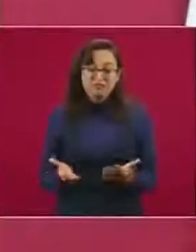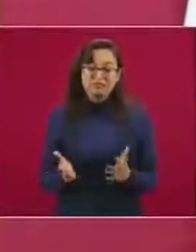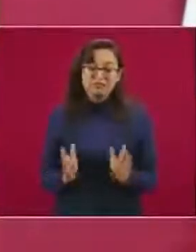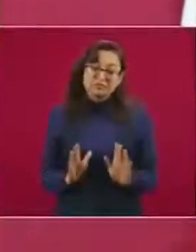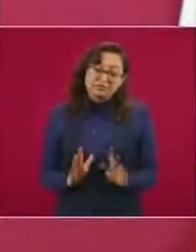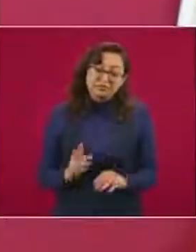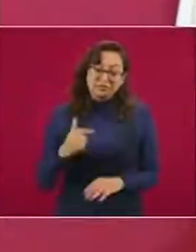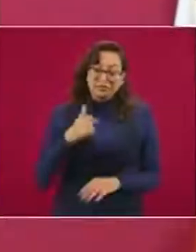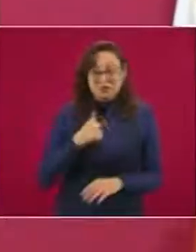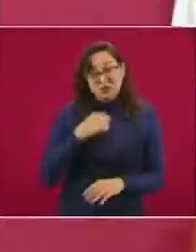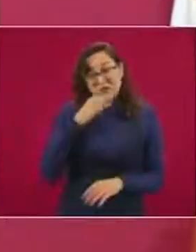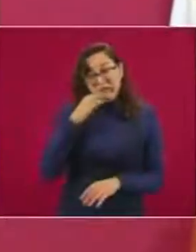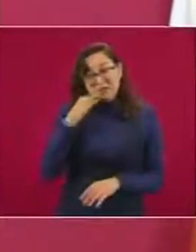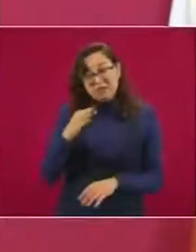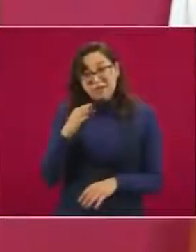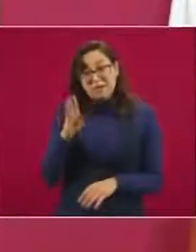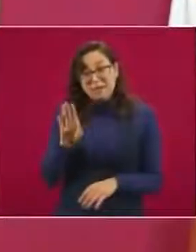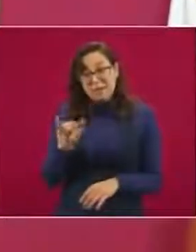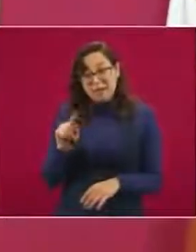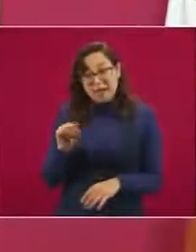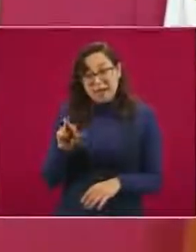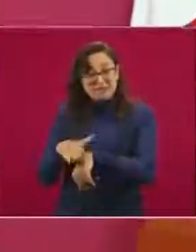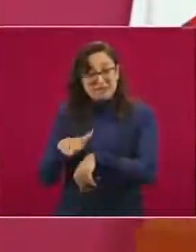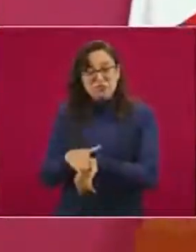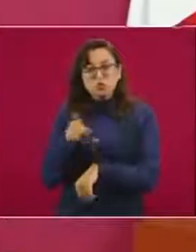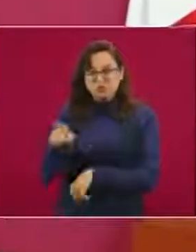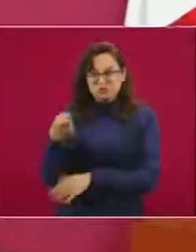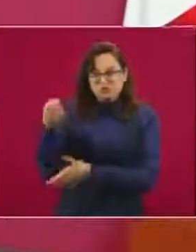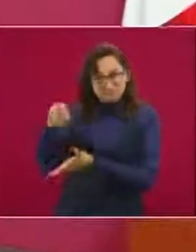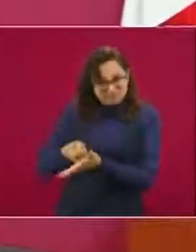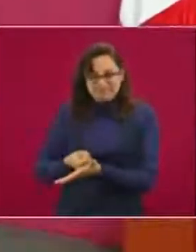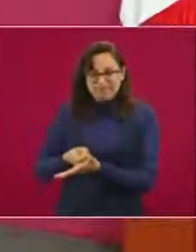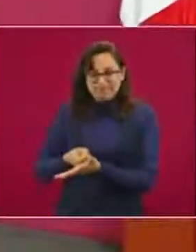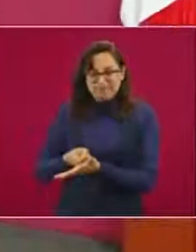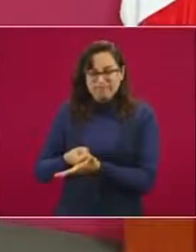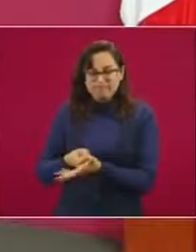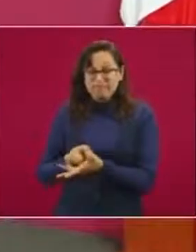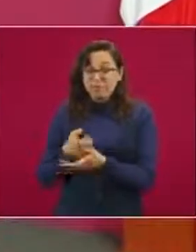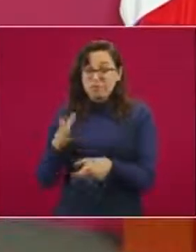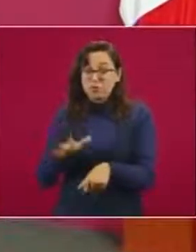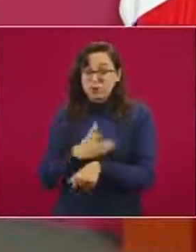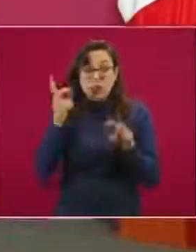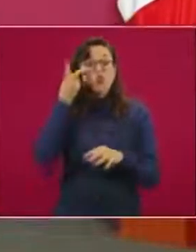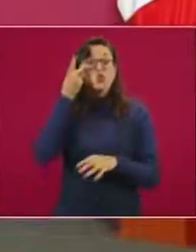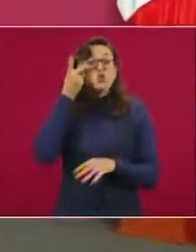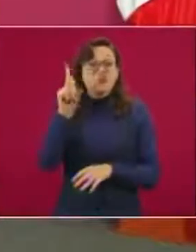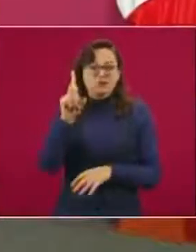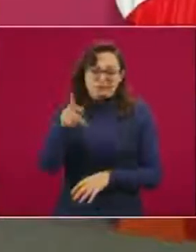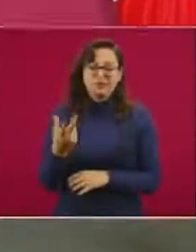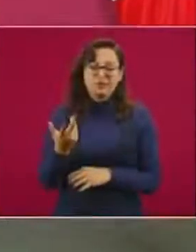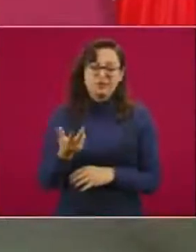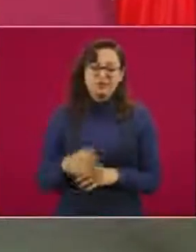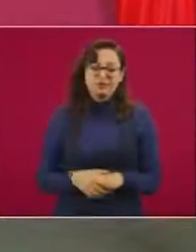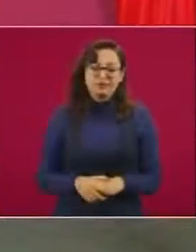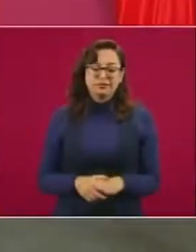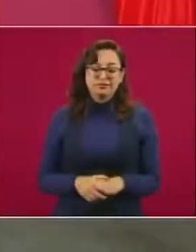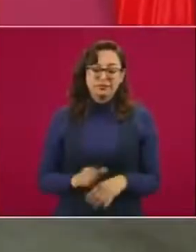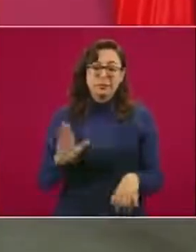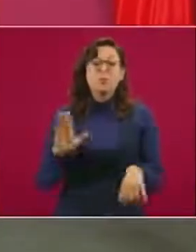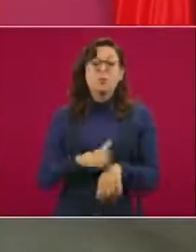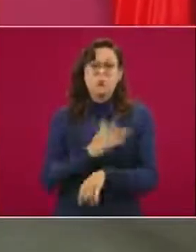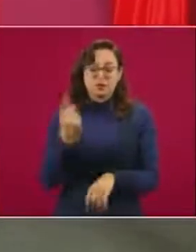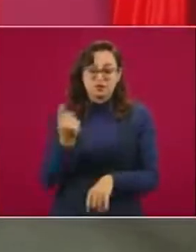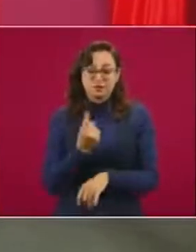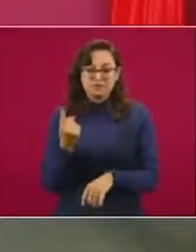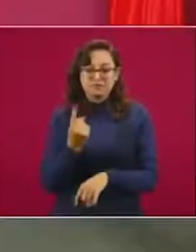Le dije a Beatriz, insiste, porque es una pieza nuestra de México y además